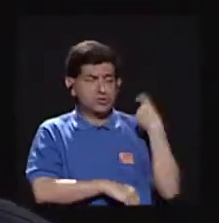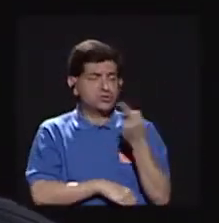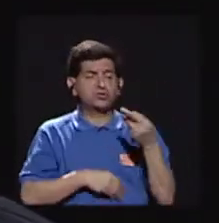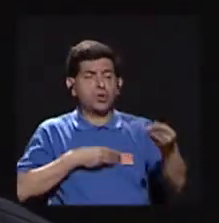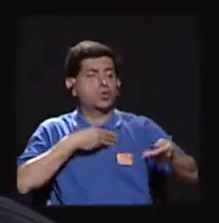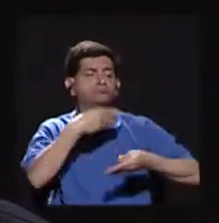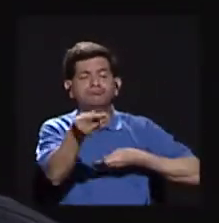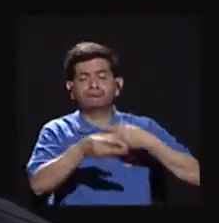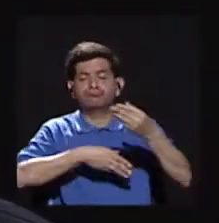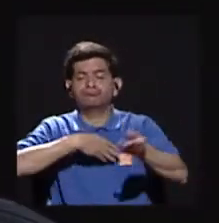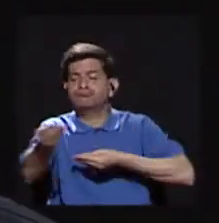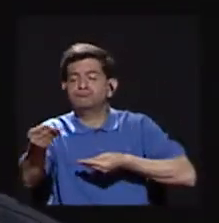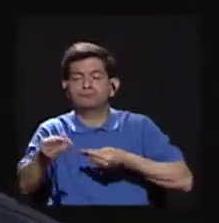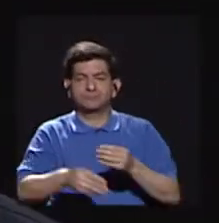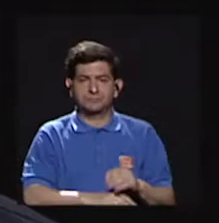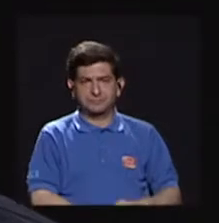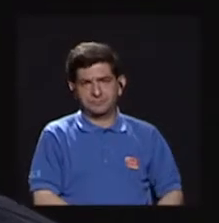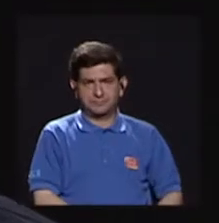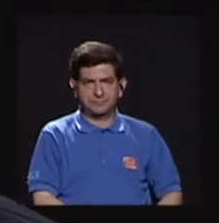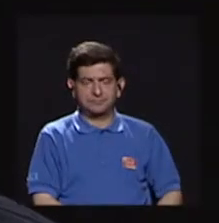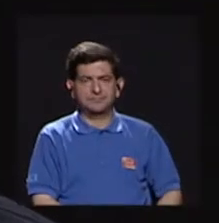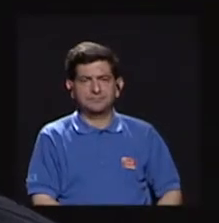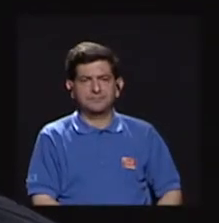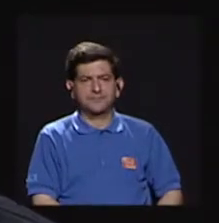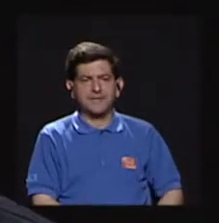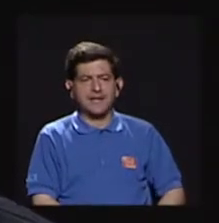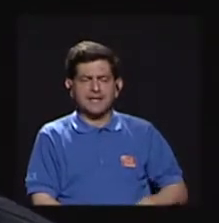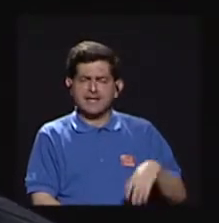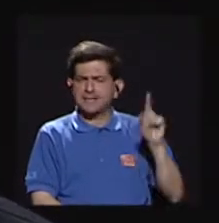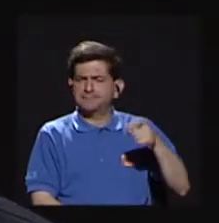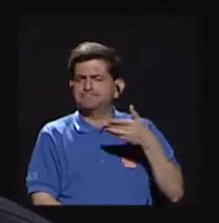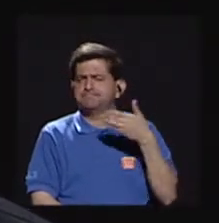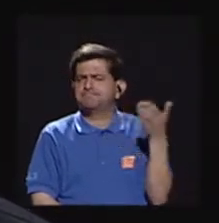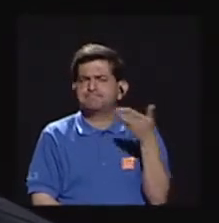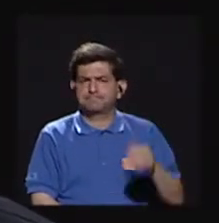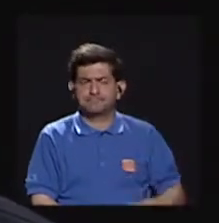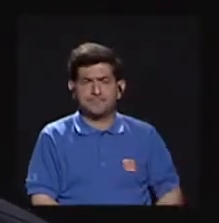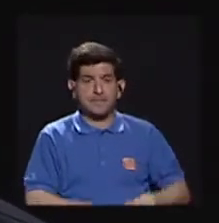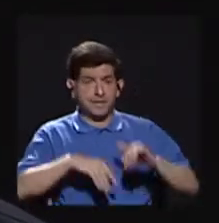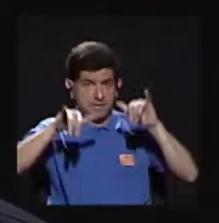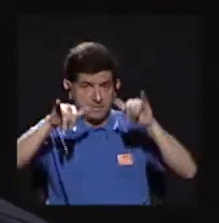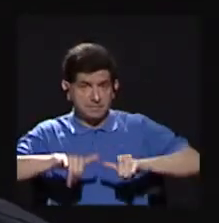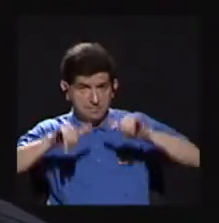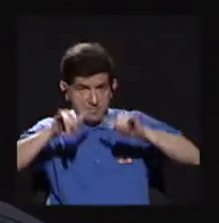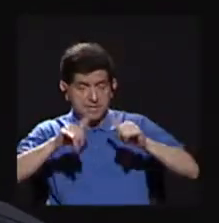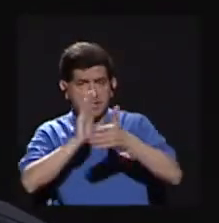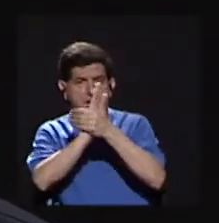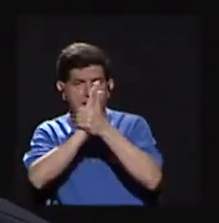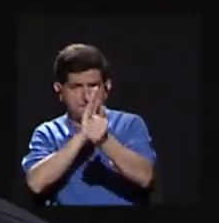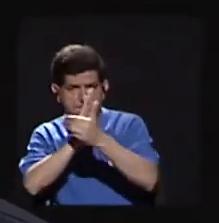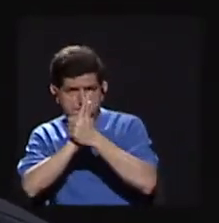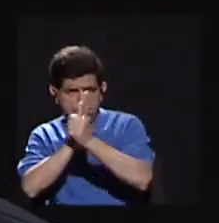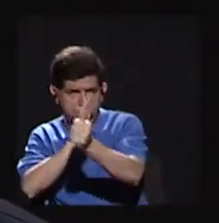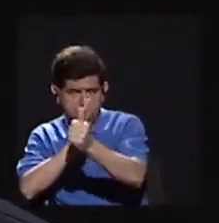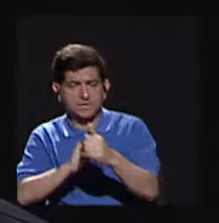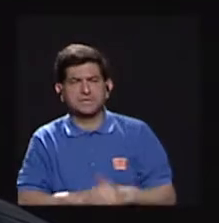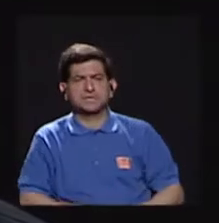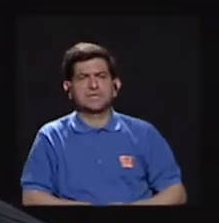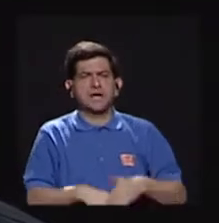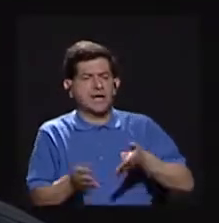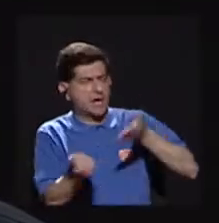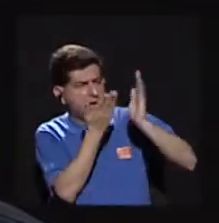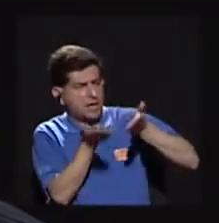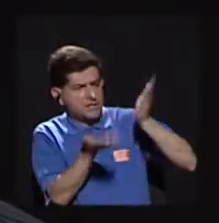intercambiaban bienes por requiere de mantener y potenciar las exportaciones